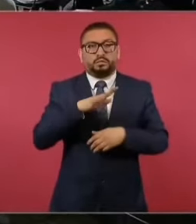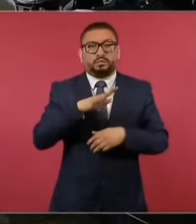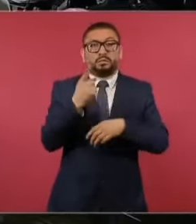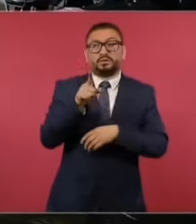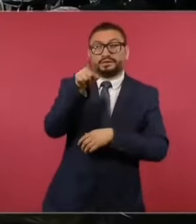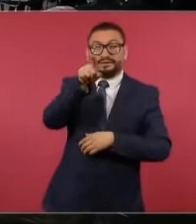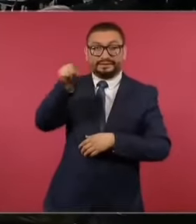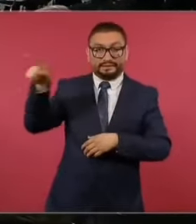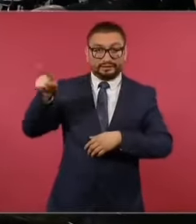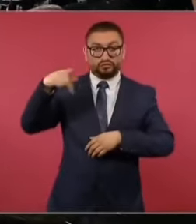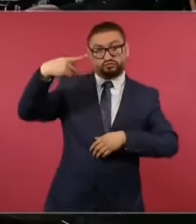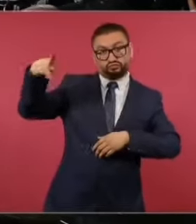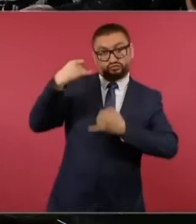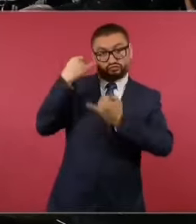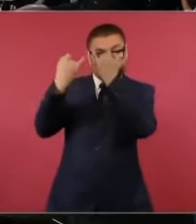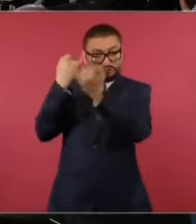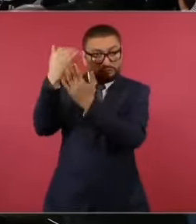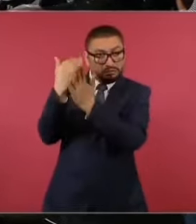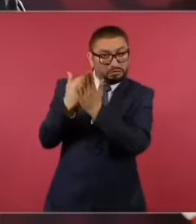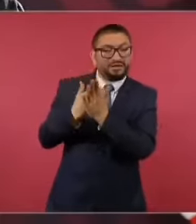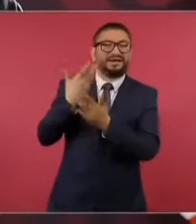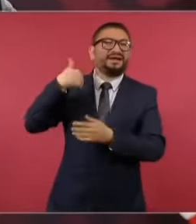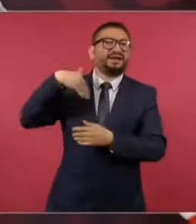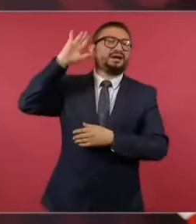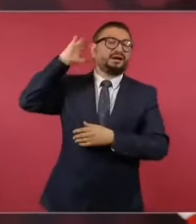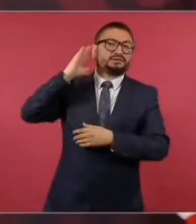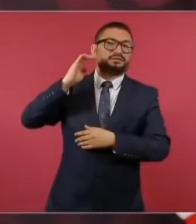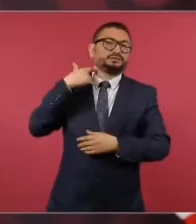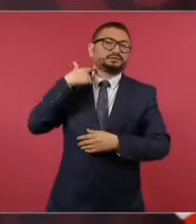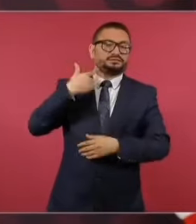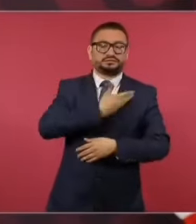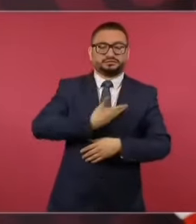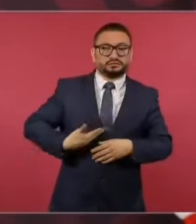su agenda durante todo el periodo neoliberal no